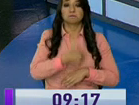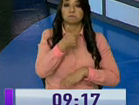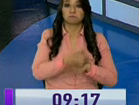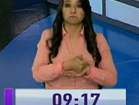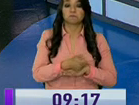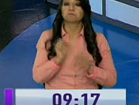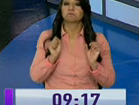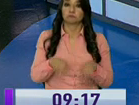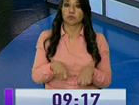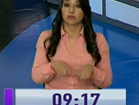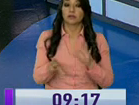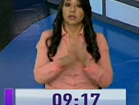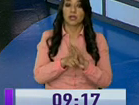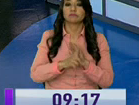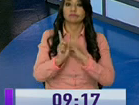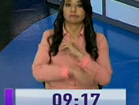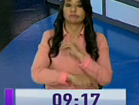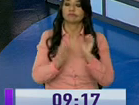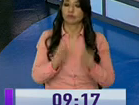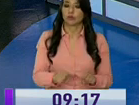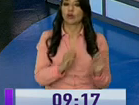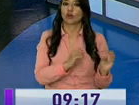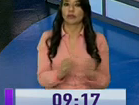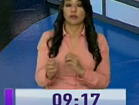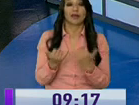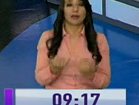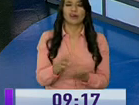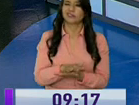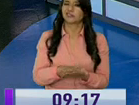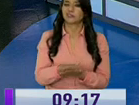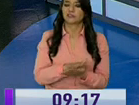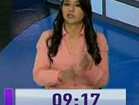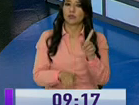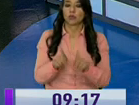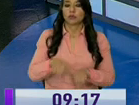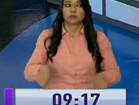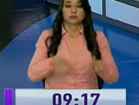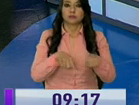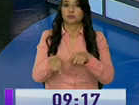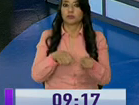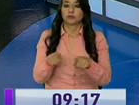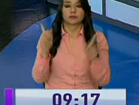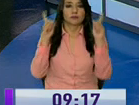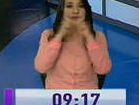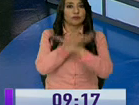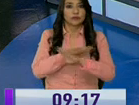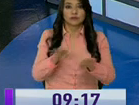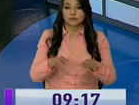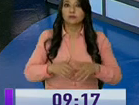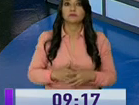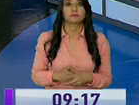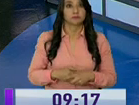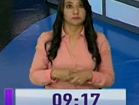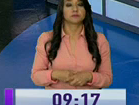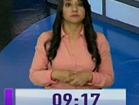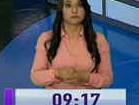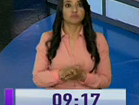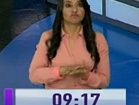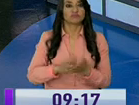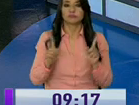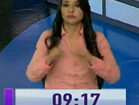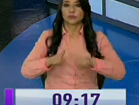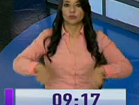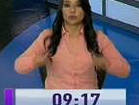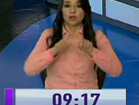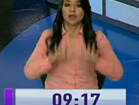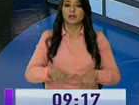la potestad mediante la ley, poner un poco el orden que hoy día algunos transportistas. Lastimosamente han creado desmanes en diferentes sectores